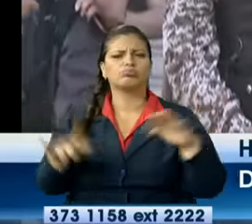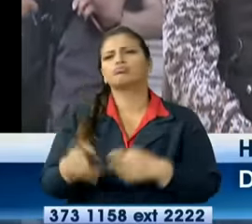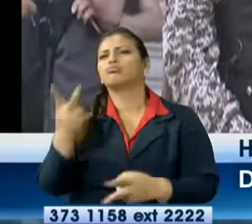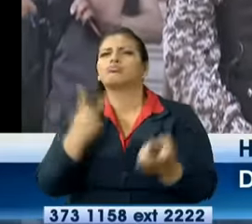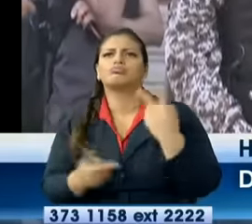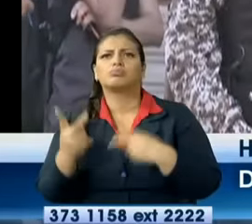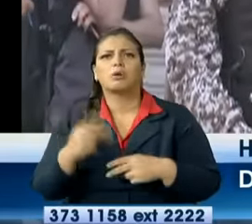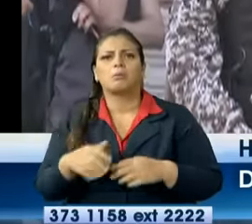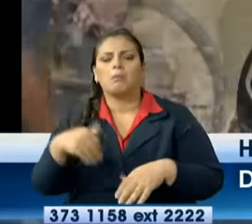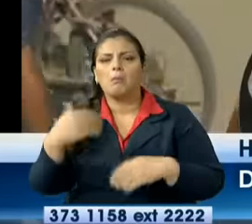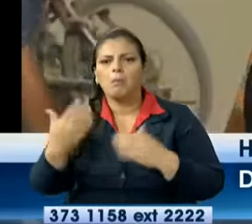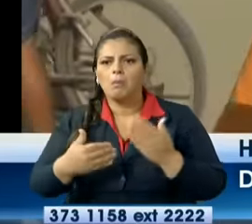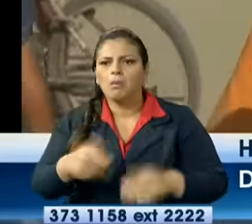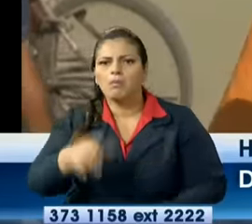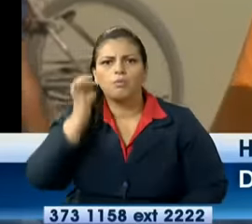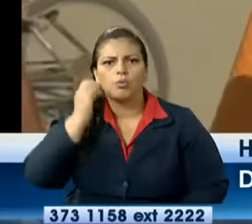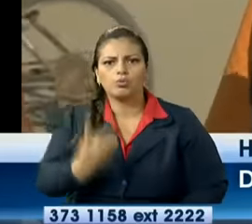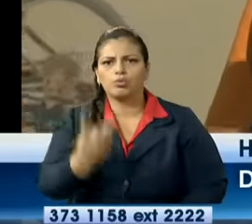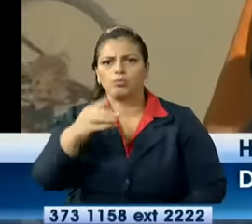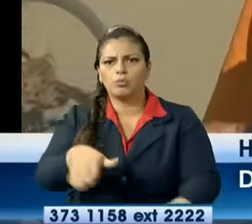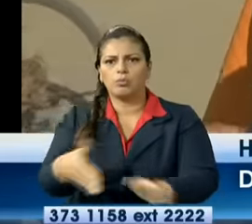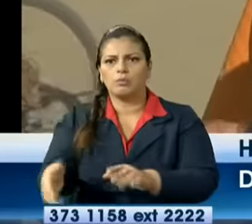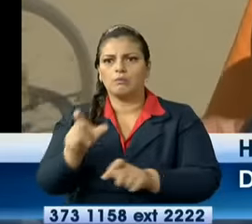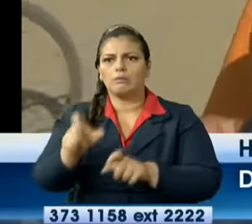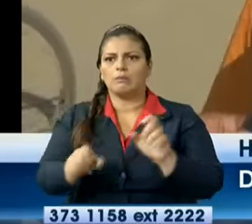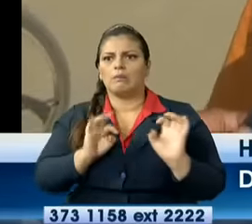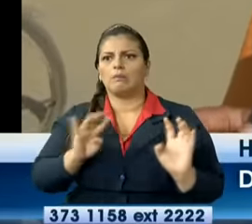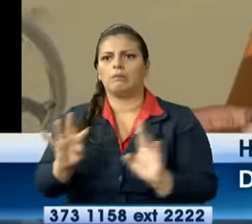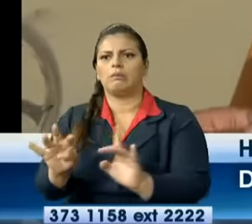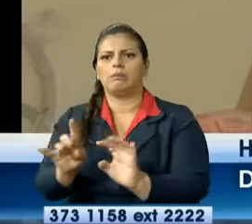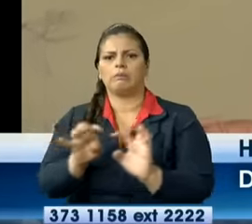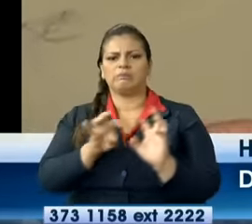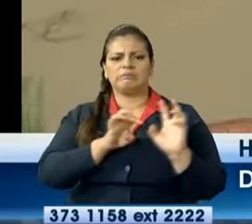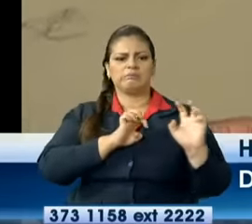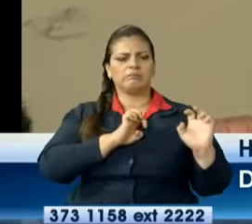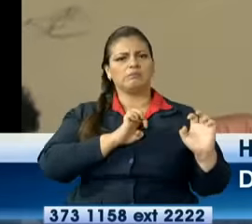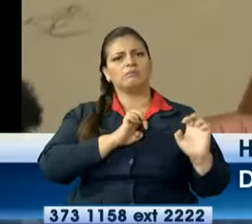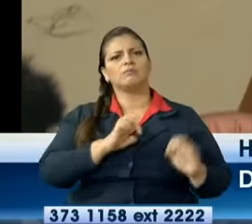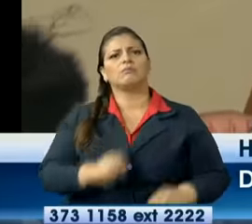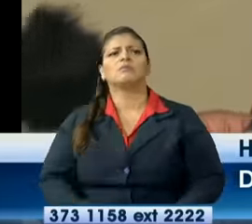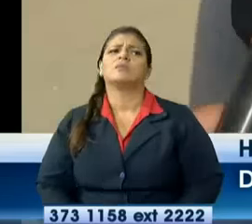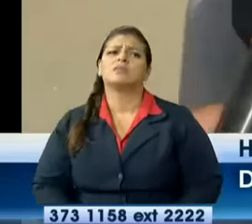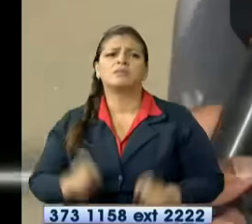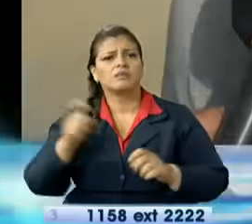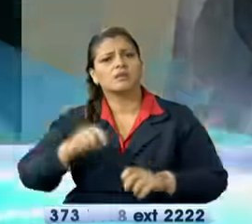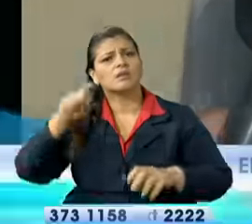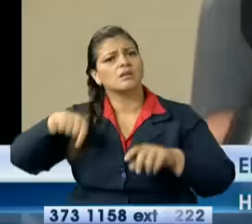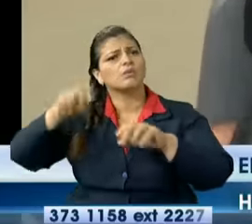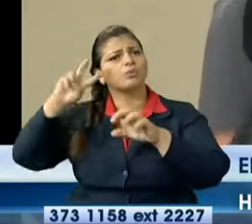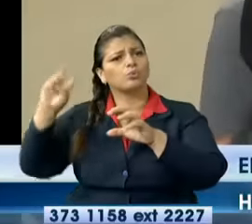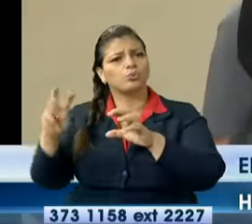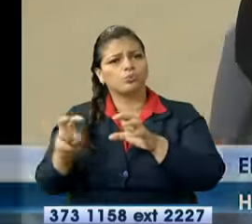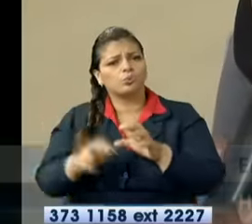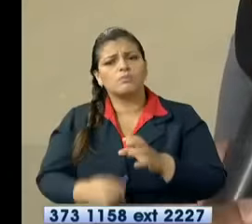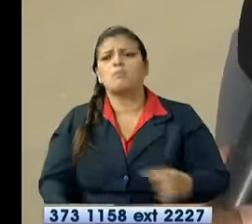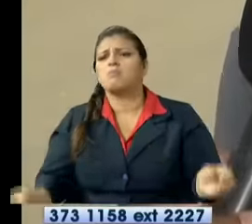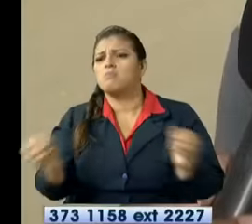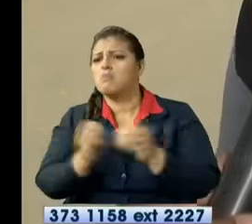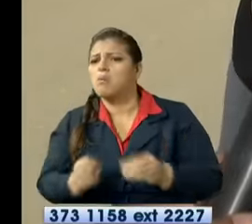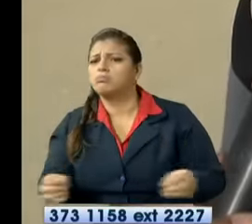ocurrió este suceso. Que ya se termine esto para que se quede tranquilo Montañita, para que regrese el turismo. Cuando fue ese crimen bajó, se vio que